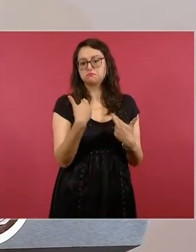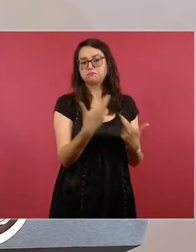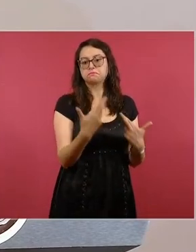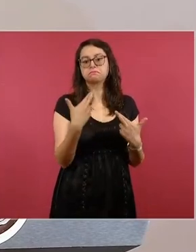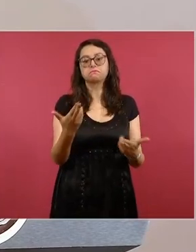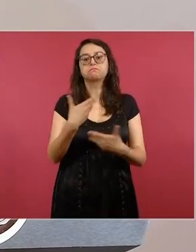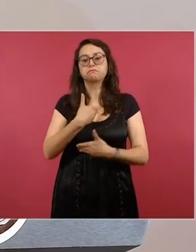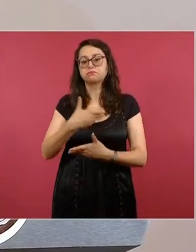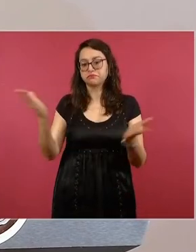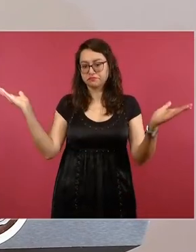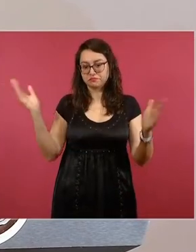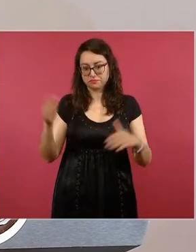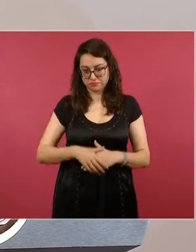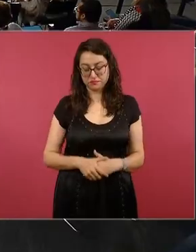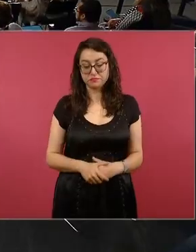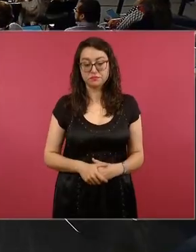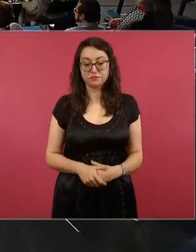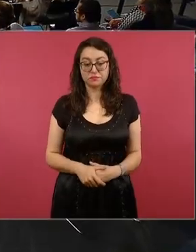ser regalados.